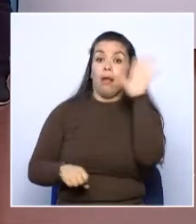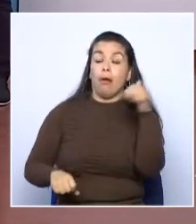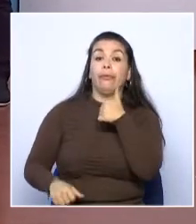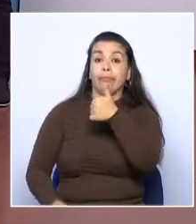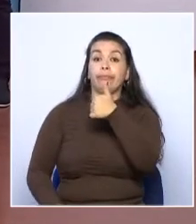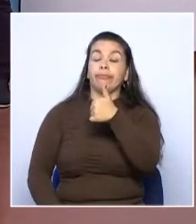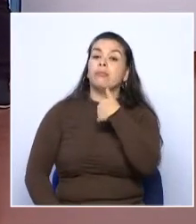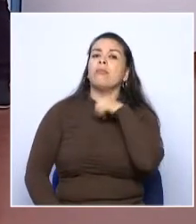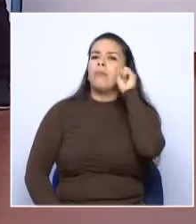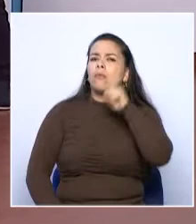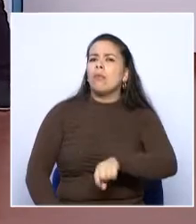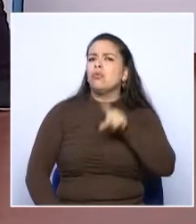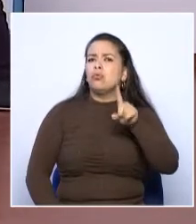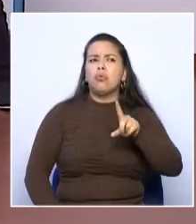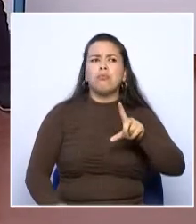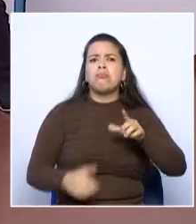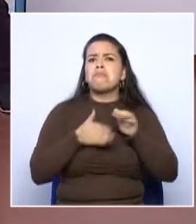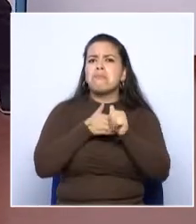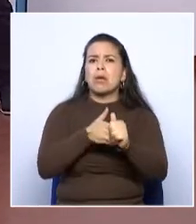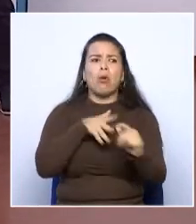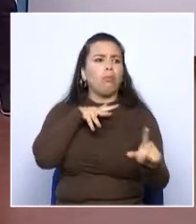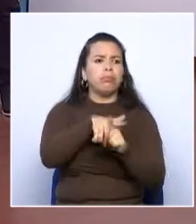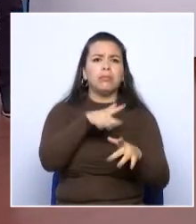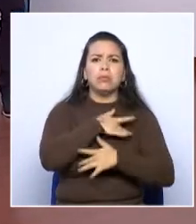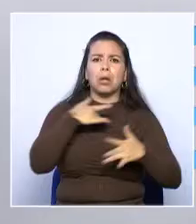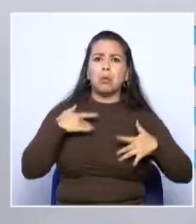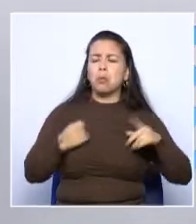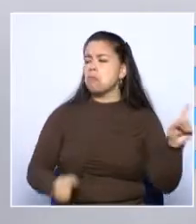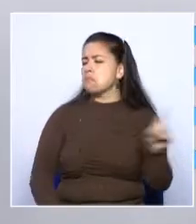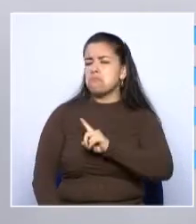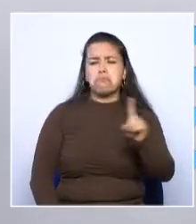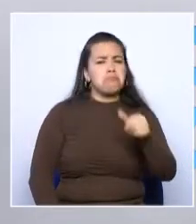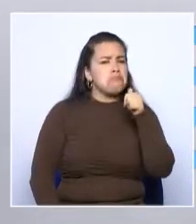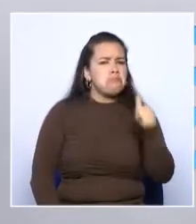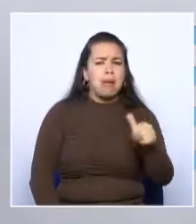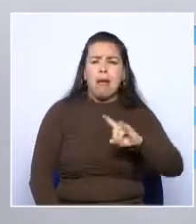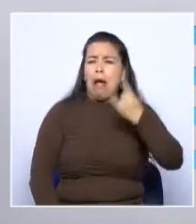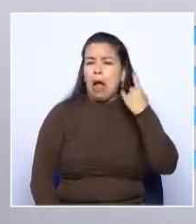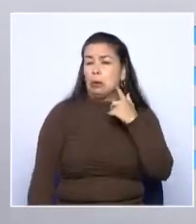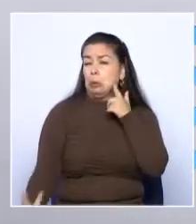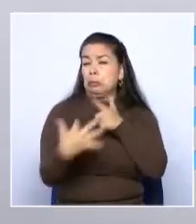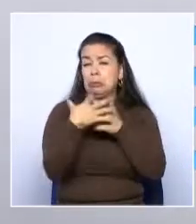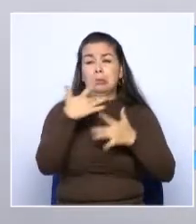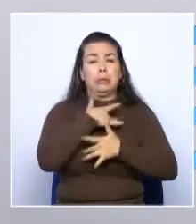que es un método inocuo, que es un método que no le va a producir ninguna